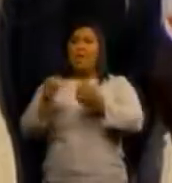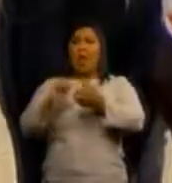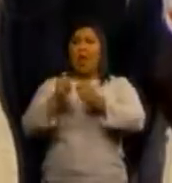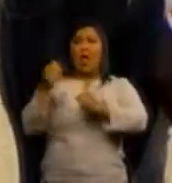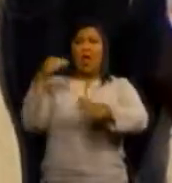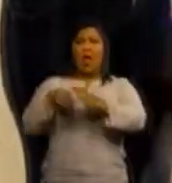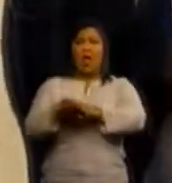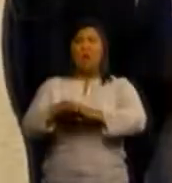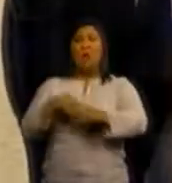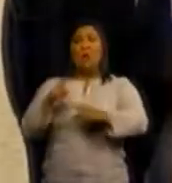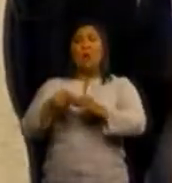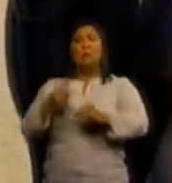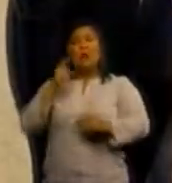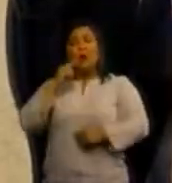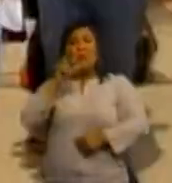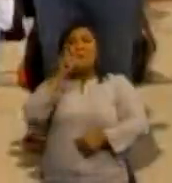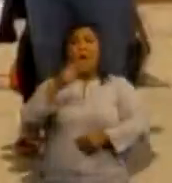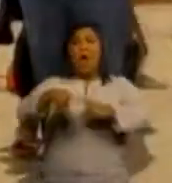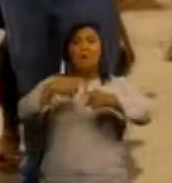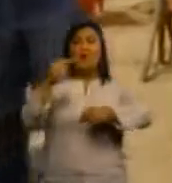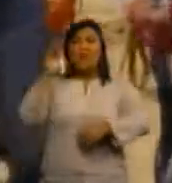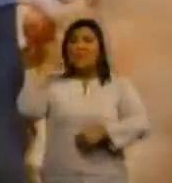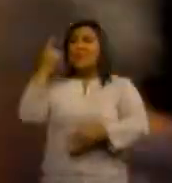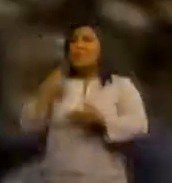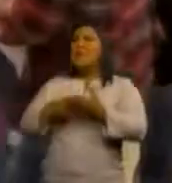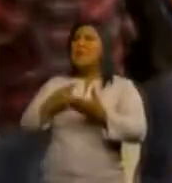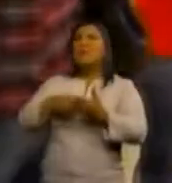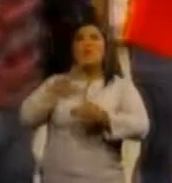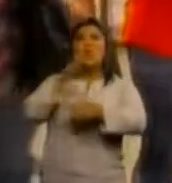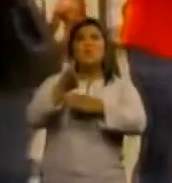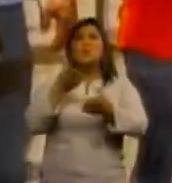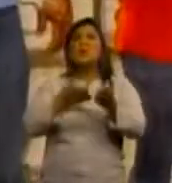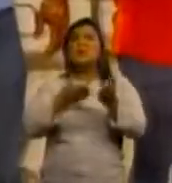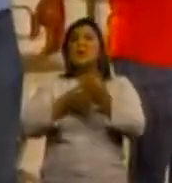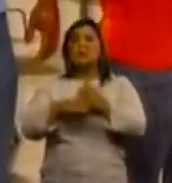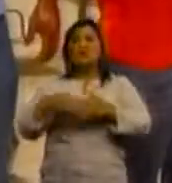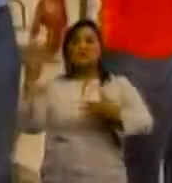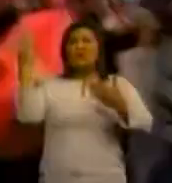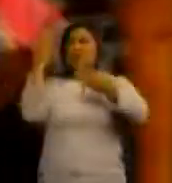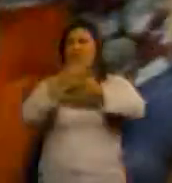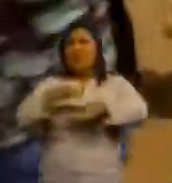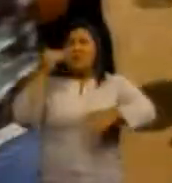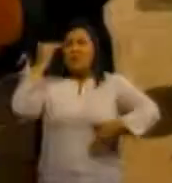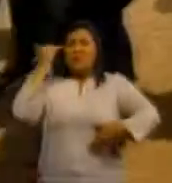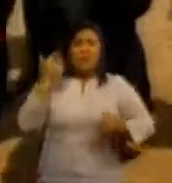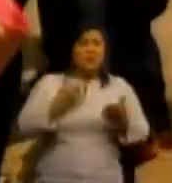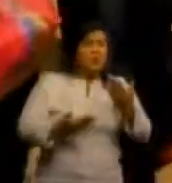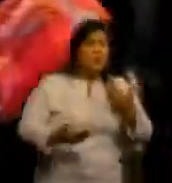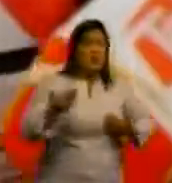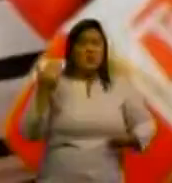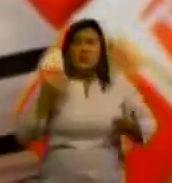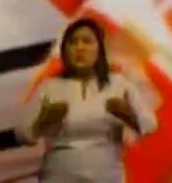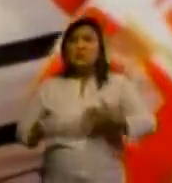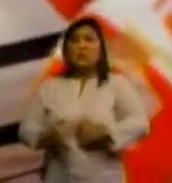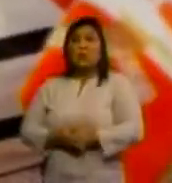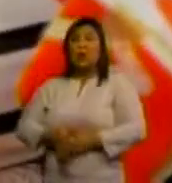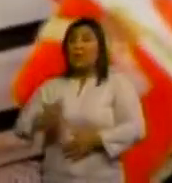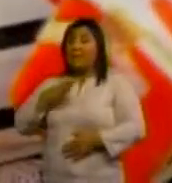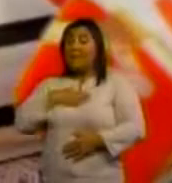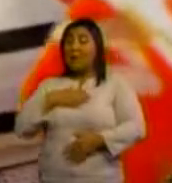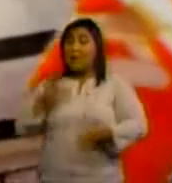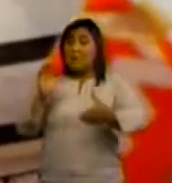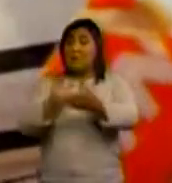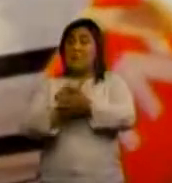encontraron a decenas de personas preocupadas por sus parientes. La confusión y la desesperación eran el factor común reinante. Mi esposo estaba en el